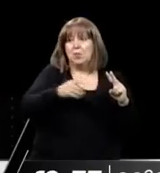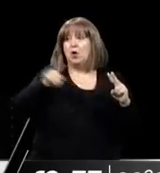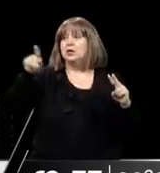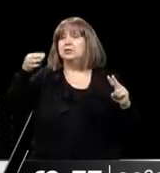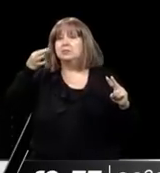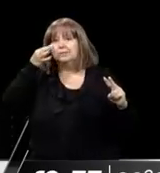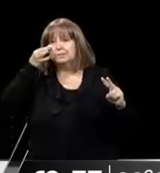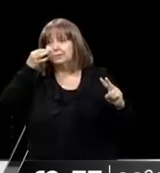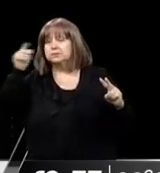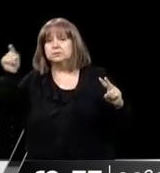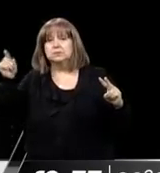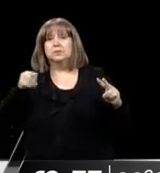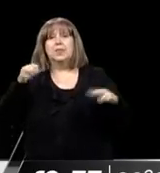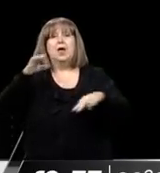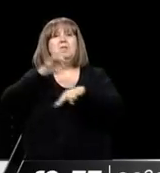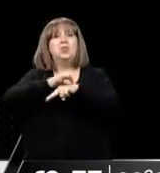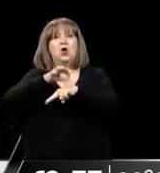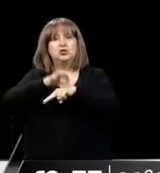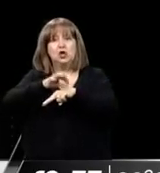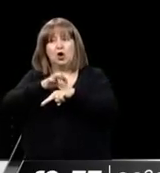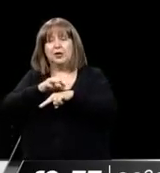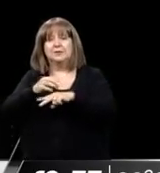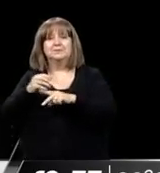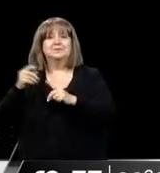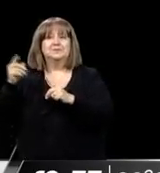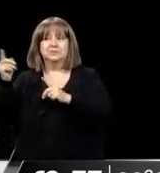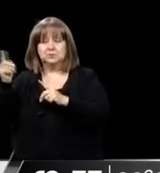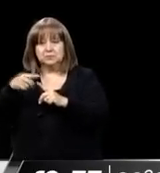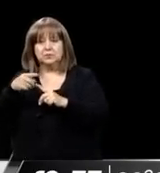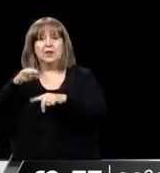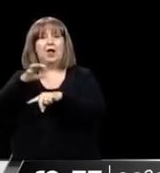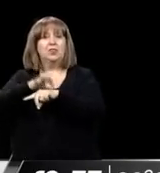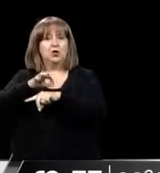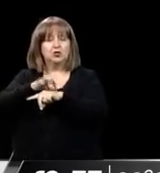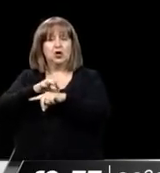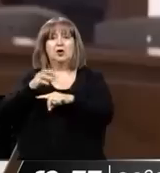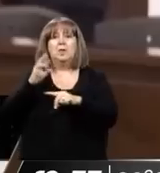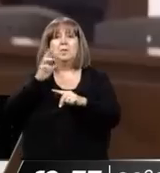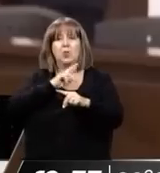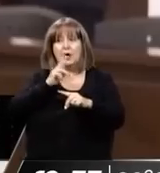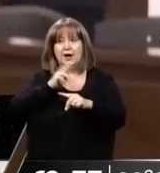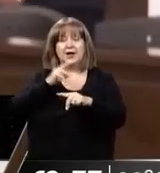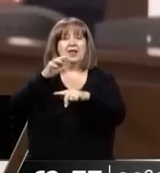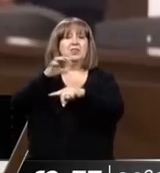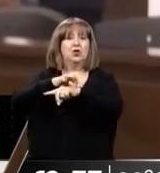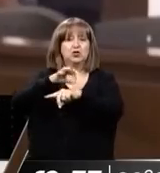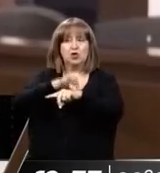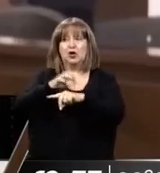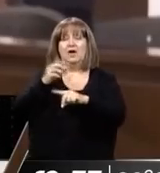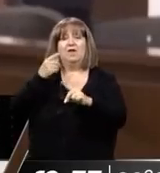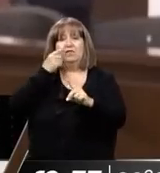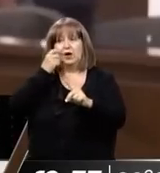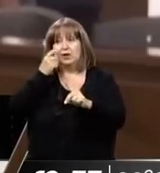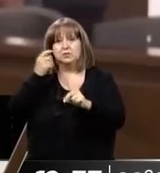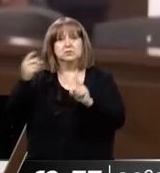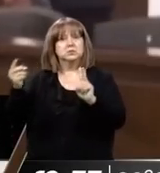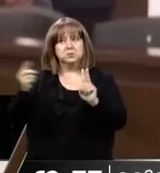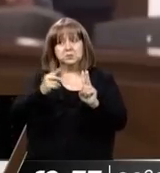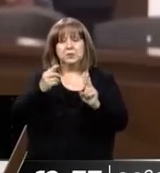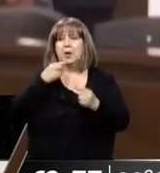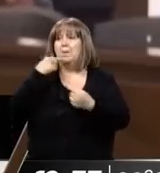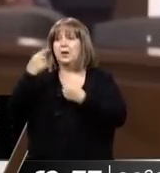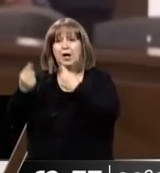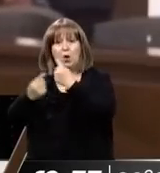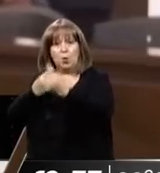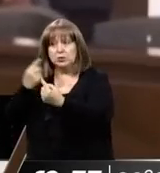persona que llevó a cabo la necropsia e inclusive Perdón inclusive valoramos justamente la intervención